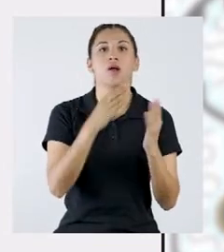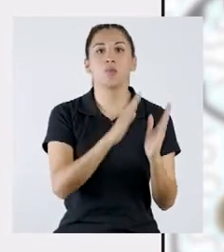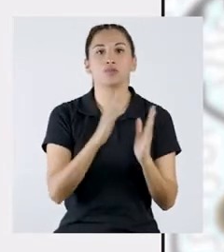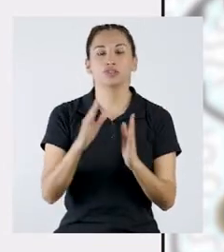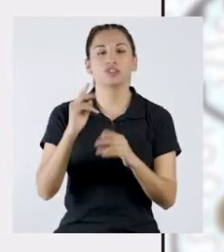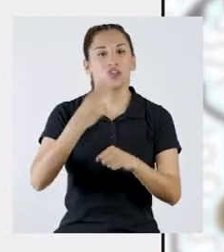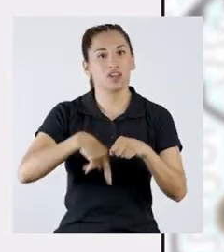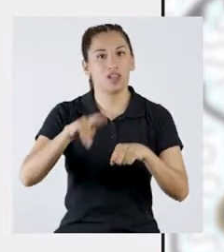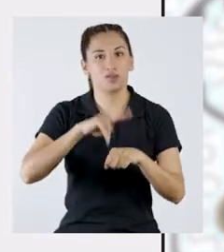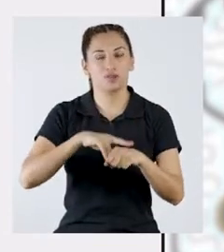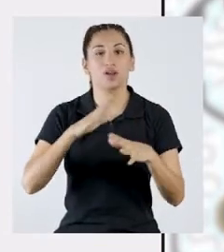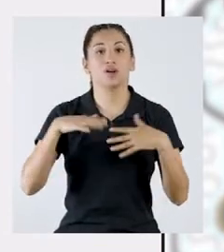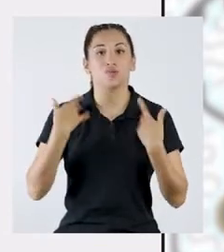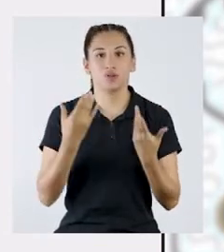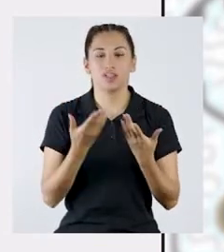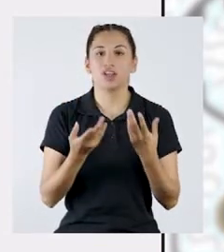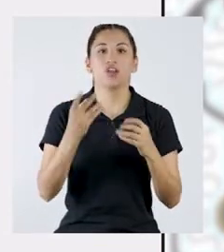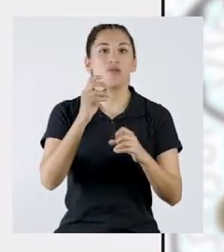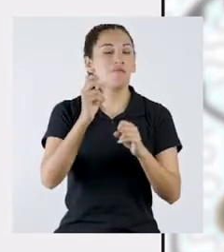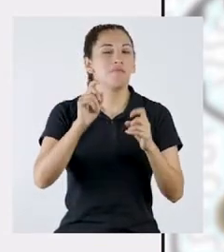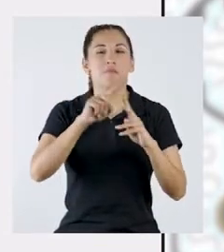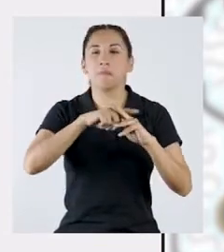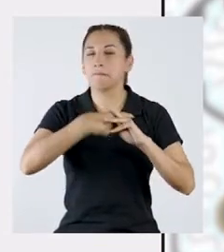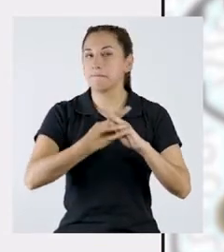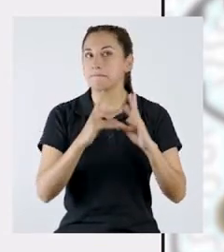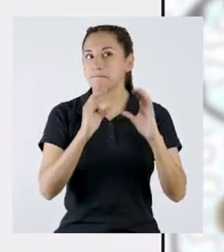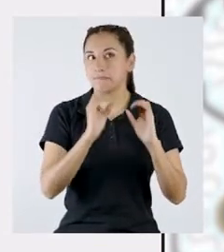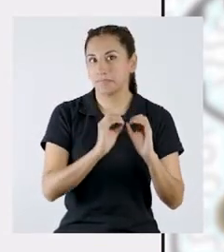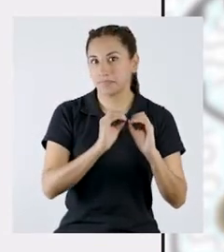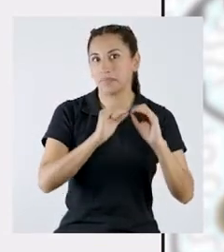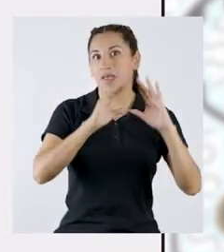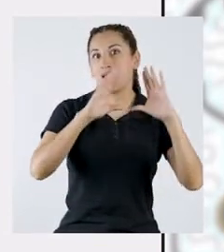mediante procesos naturales para que regresen a su estado original.